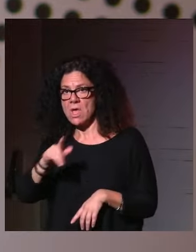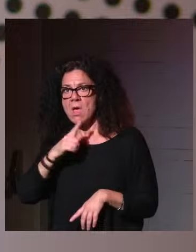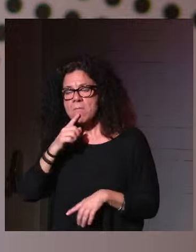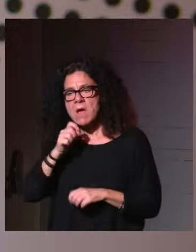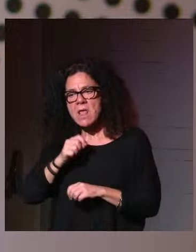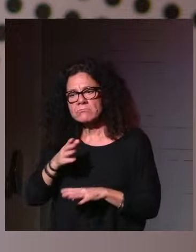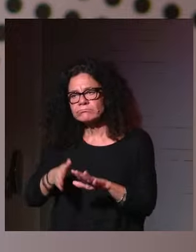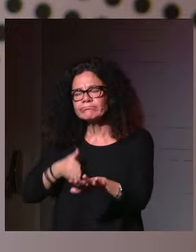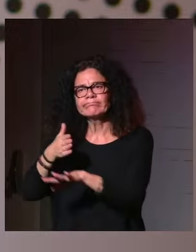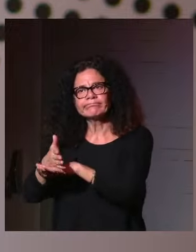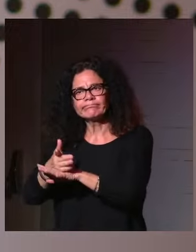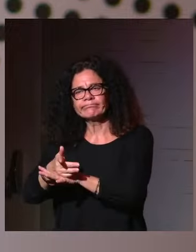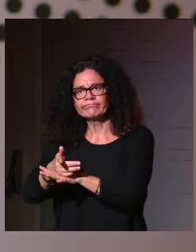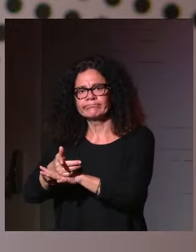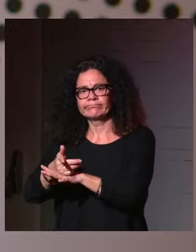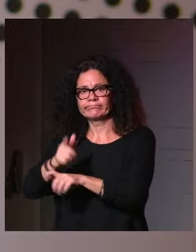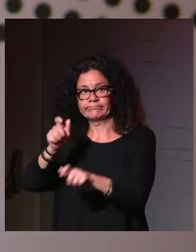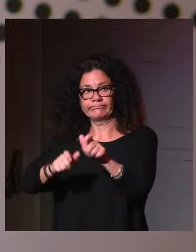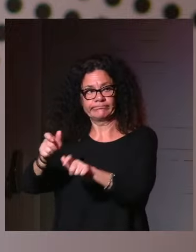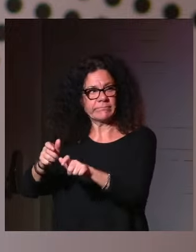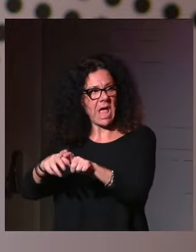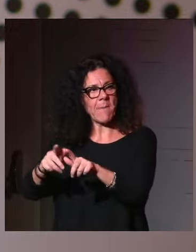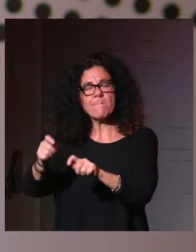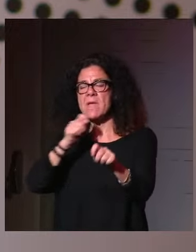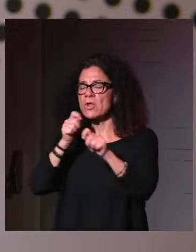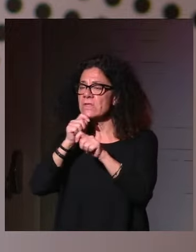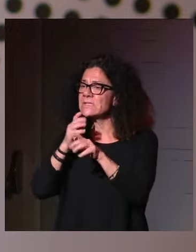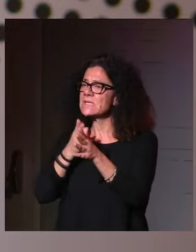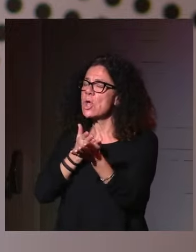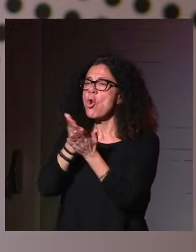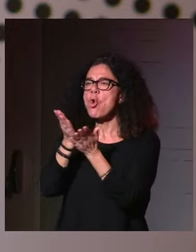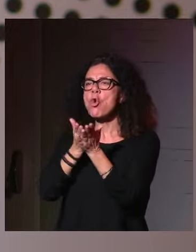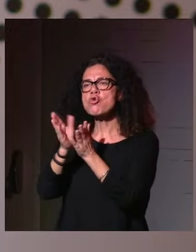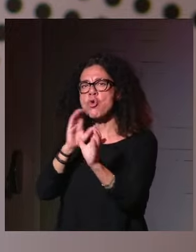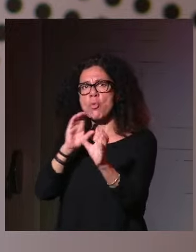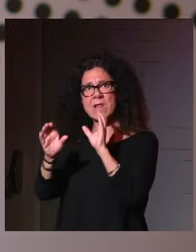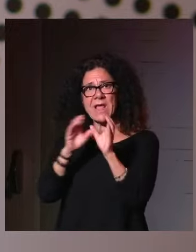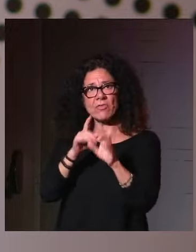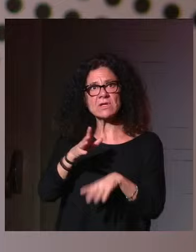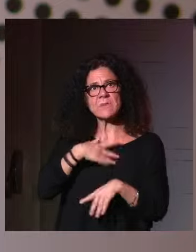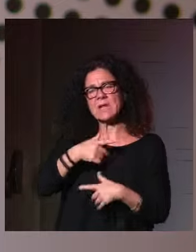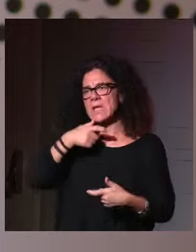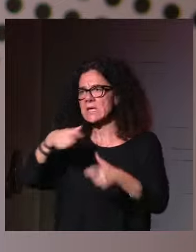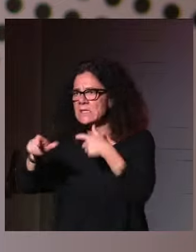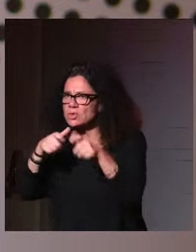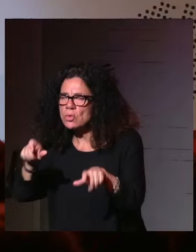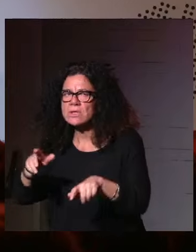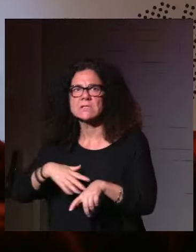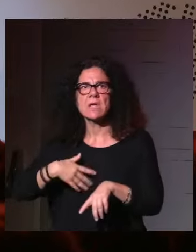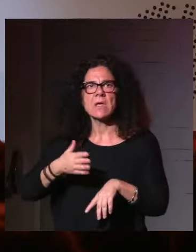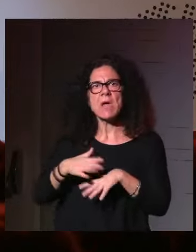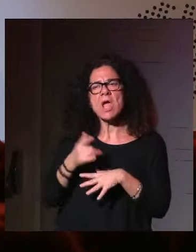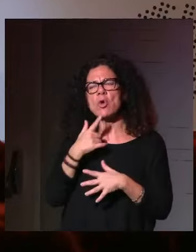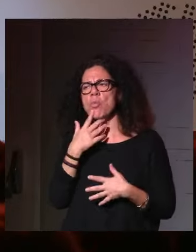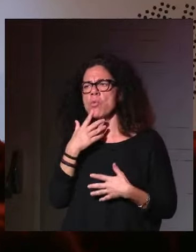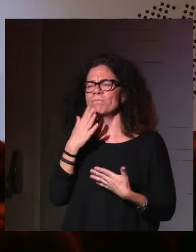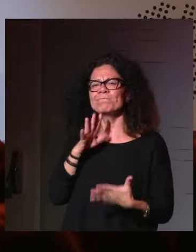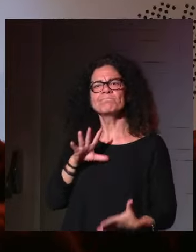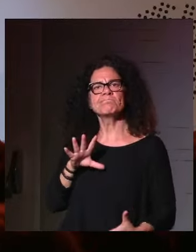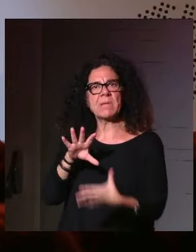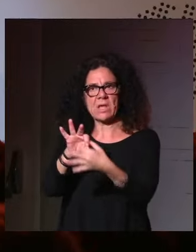ejércitos a a eh periodistas o comunicadoras feministas para que les insultes para que les estigues no O sea hay como unos vínculos